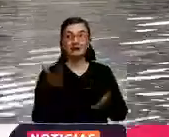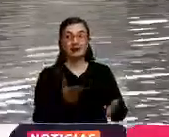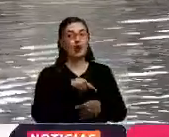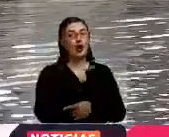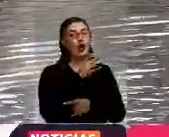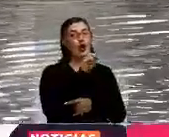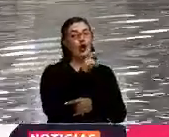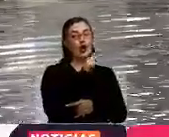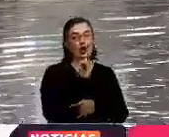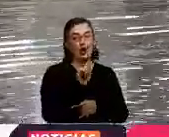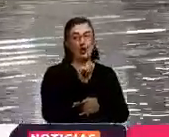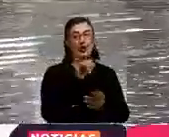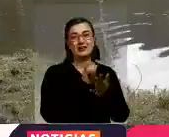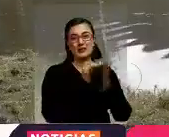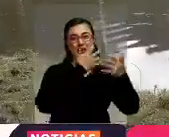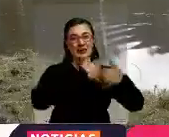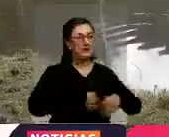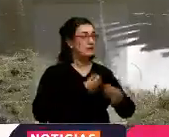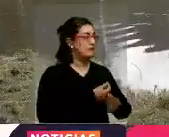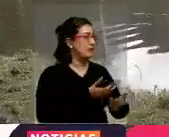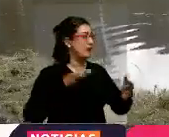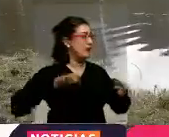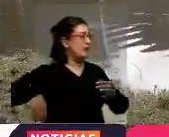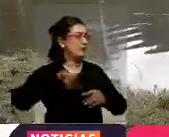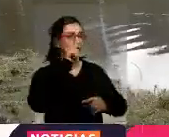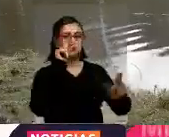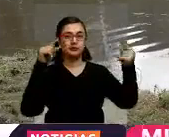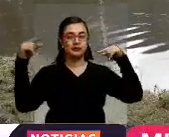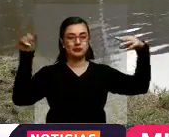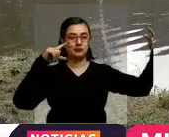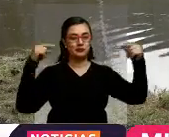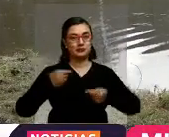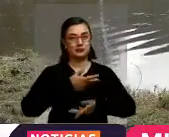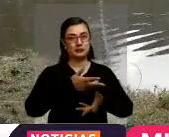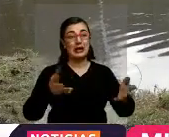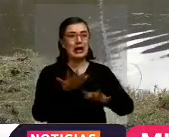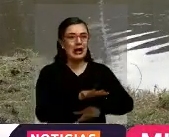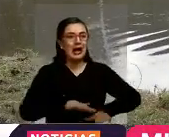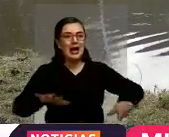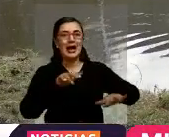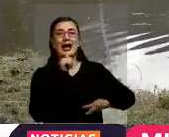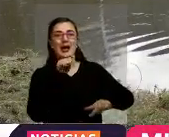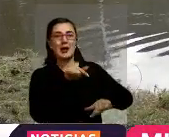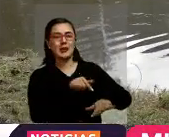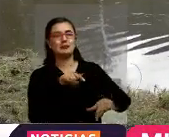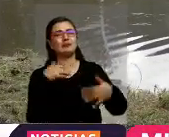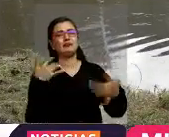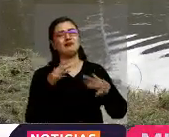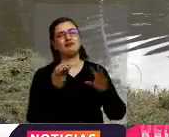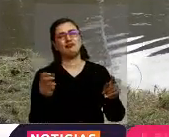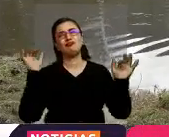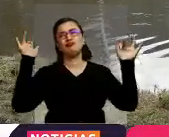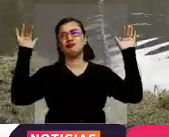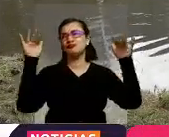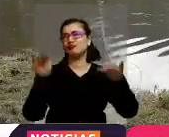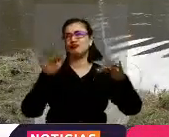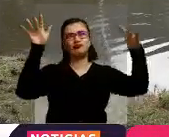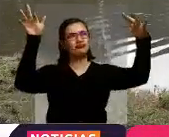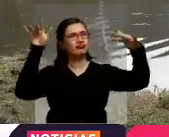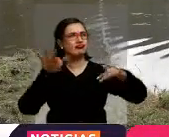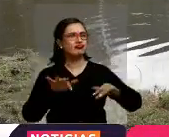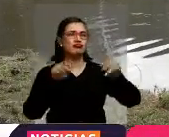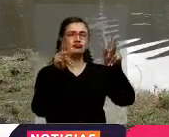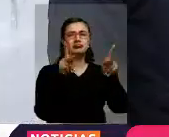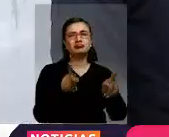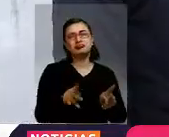gansos que van a agregar vida al parque. Esperamos que este cuerpo de agua se convierta en una zona de descanso para las aves migratorias que